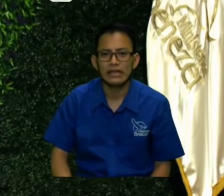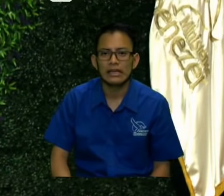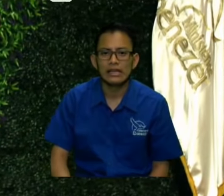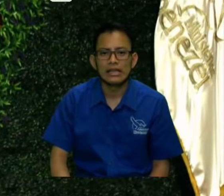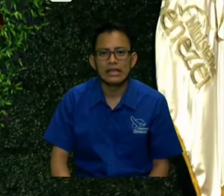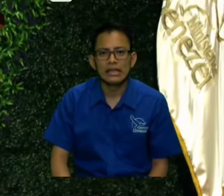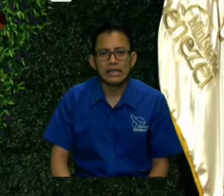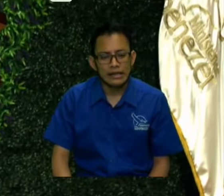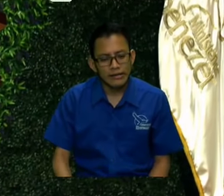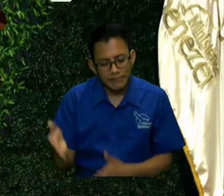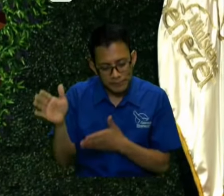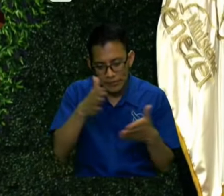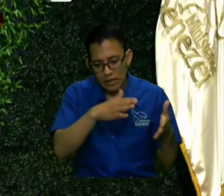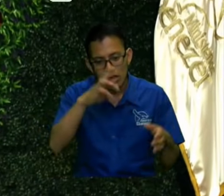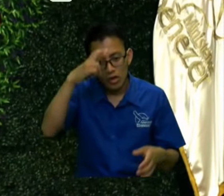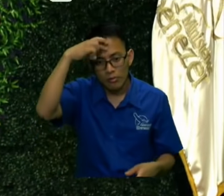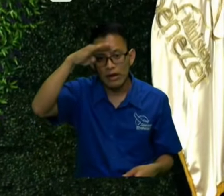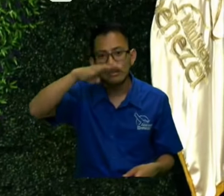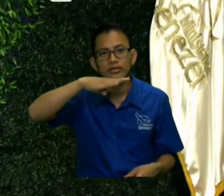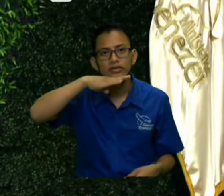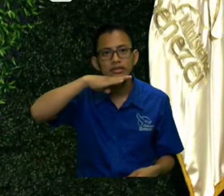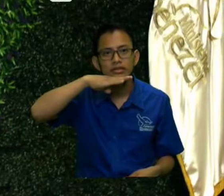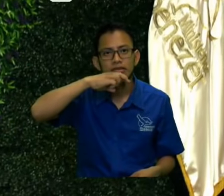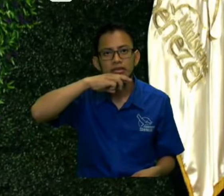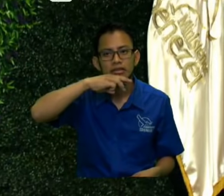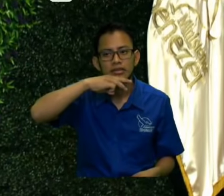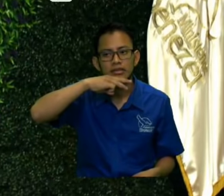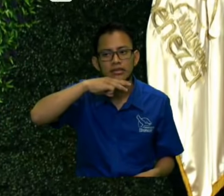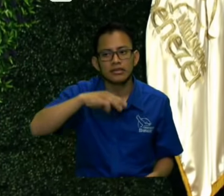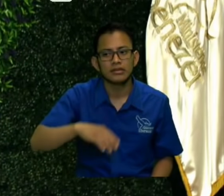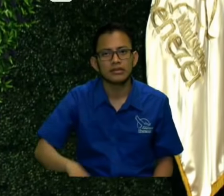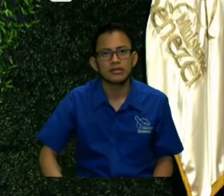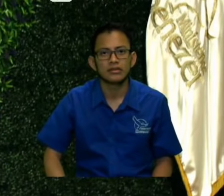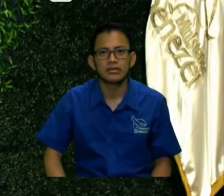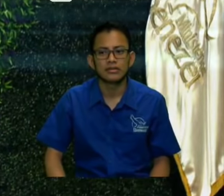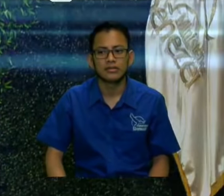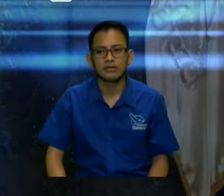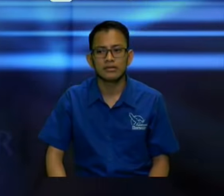Romanos capítulo 12, verso 2. No os